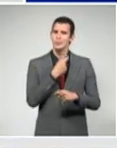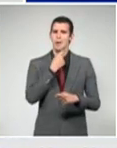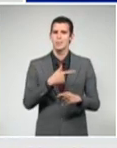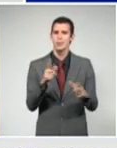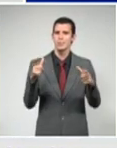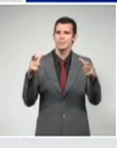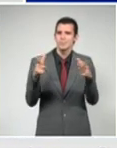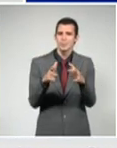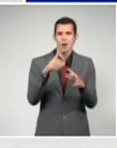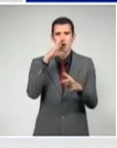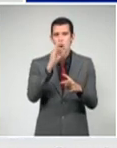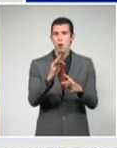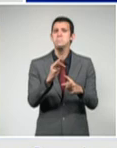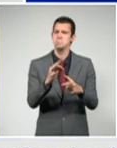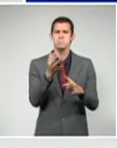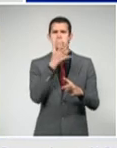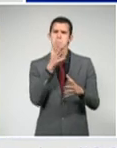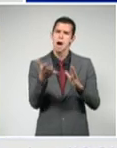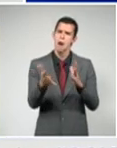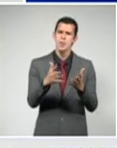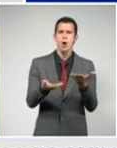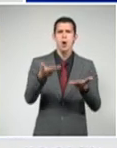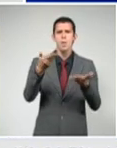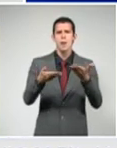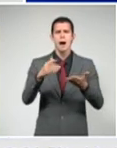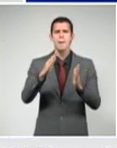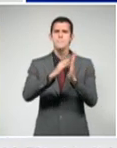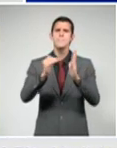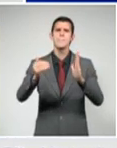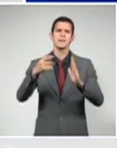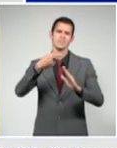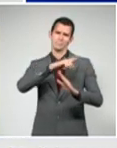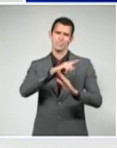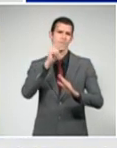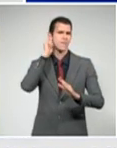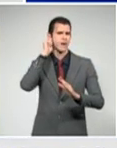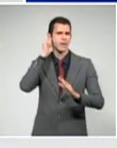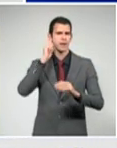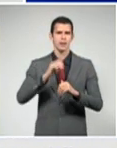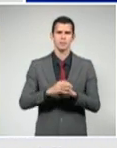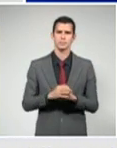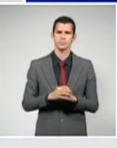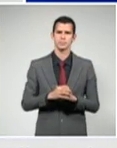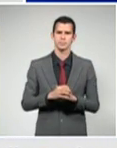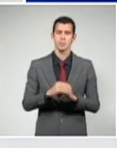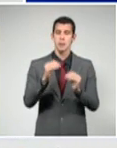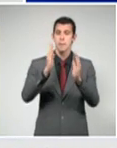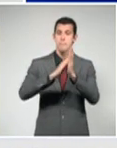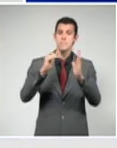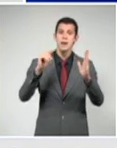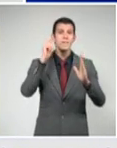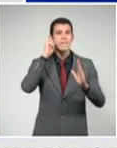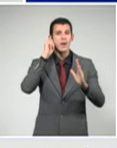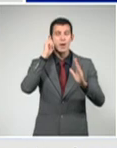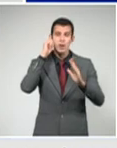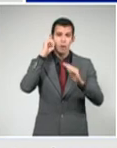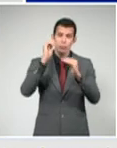una cifra similar a la del mes de febrero, que fue la más alta de toda la pandemia en Cuba,